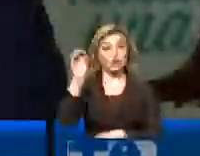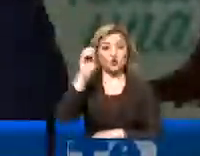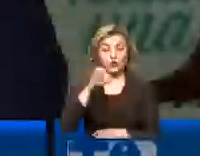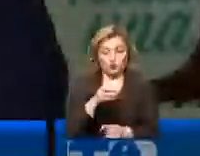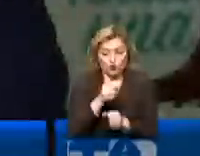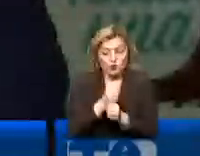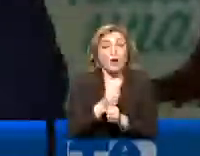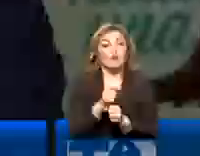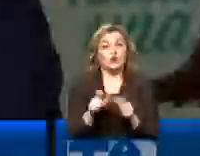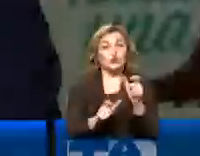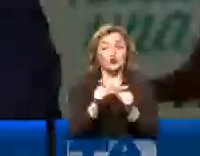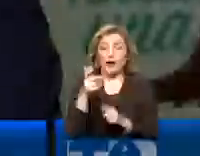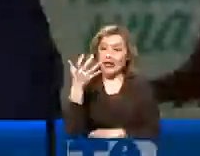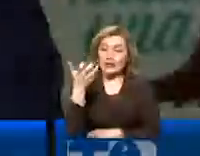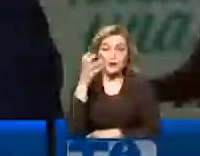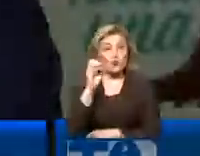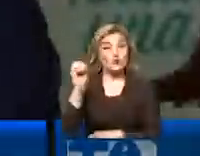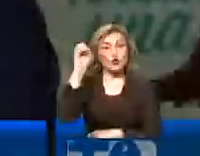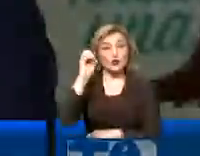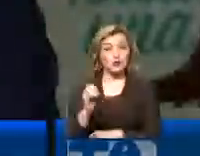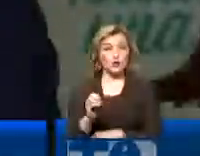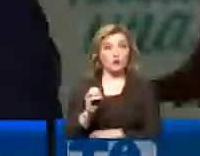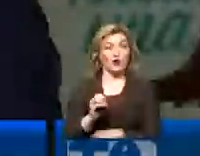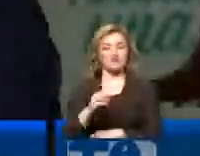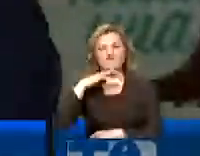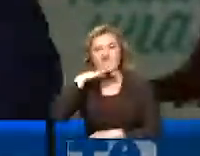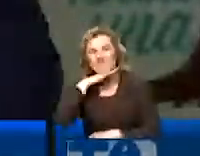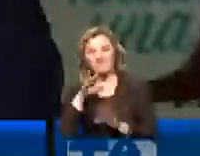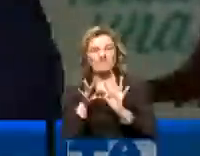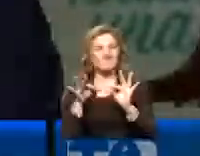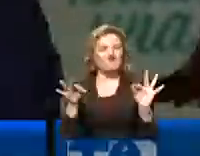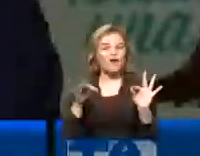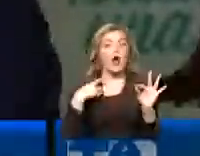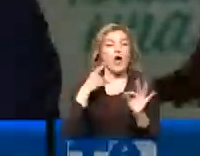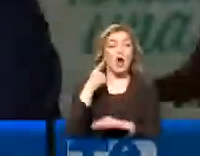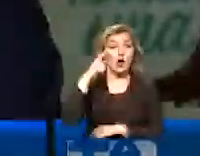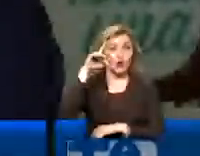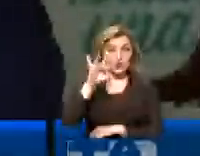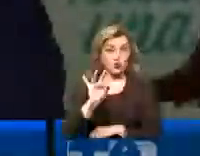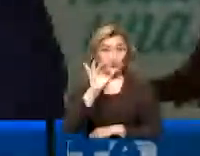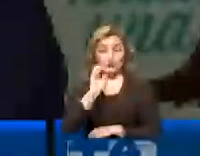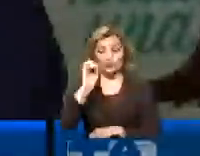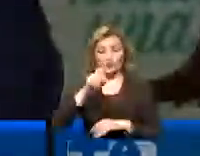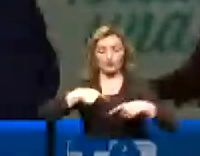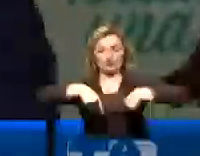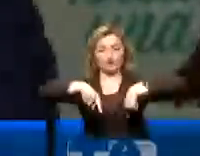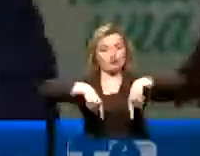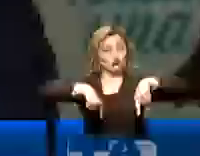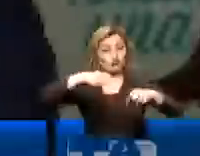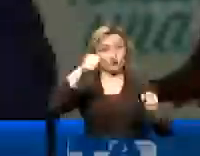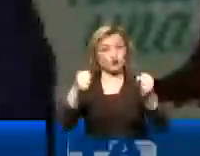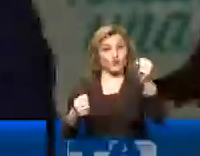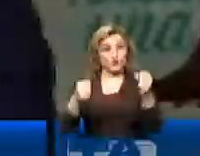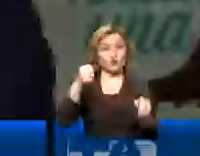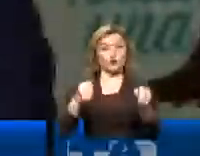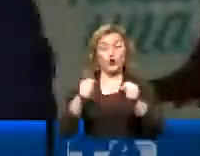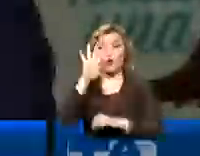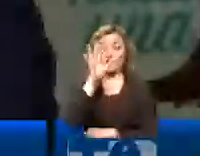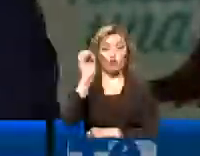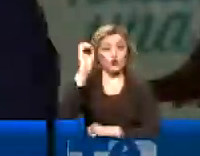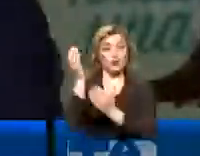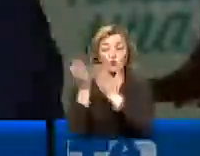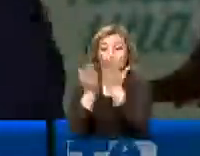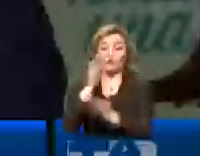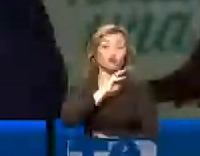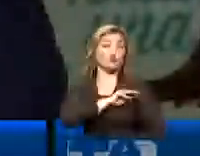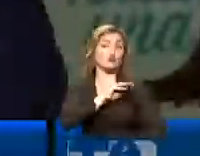ciudadana, el 15% por gestión sanitaria, el 8% por tránsito y movilidad, el 4% por servicios municipales y